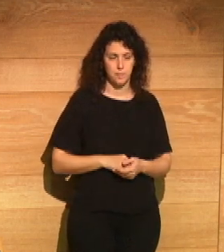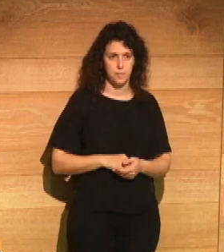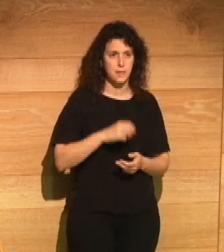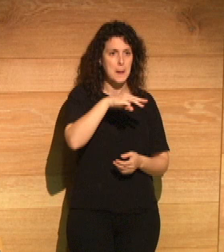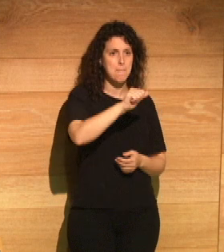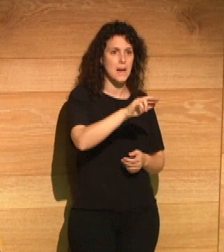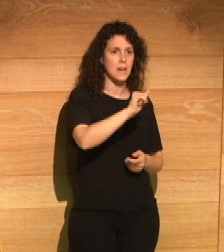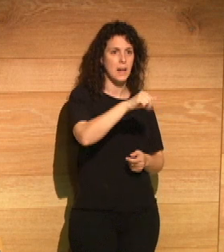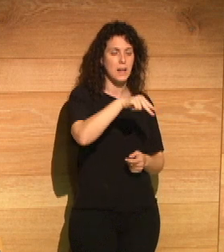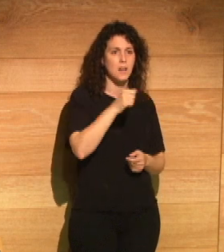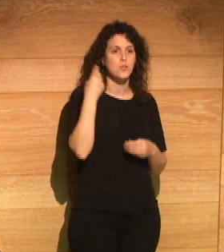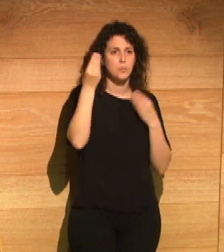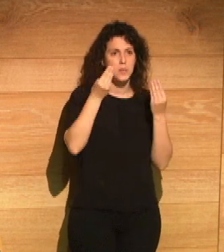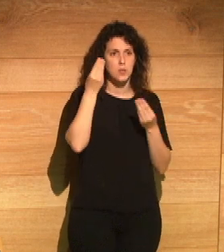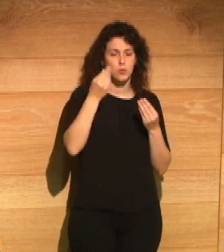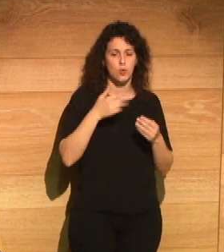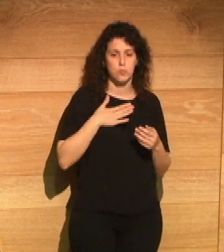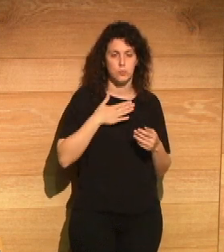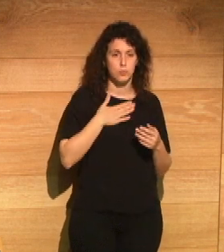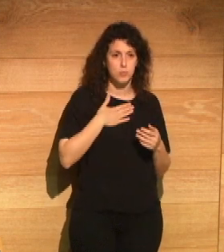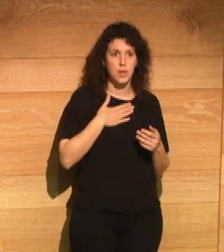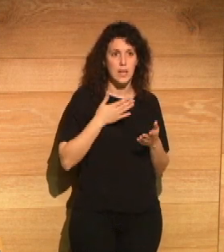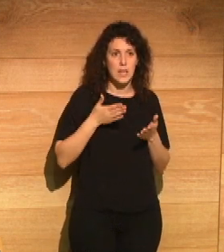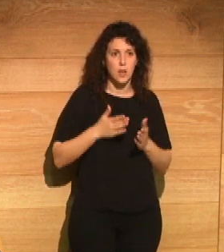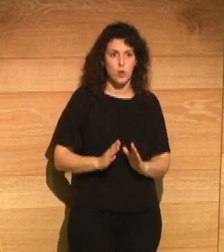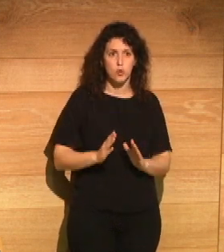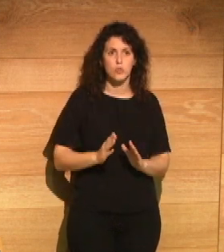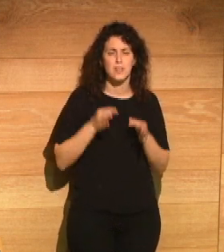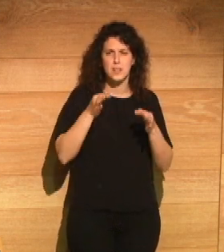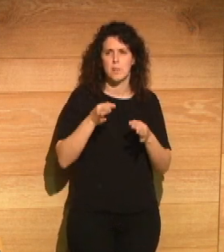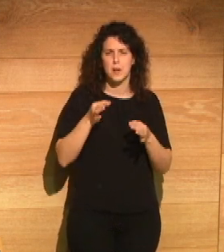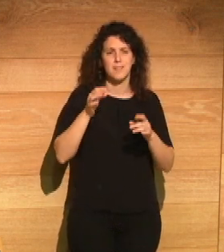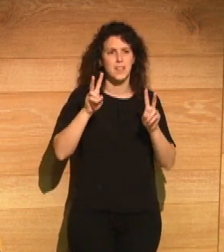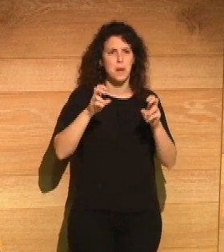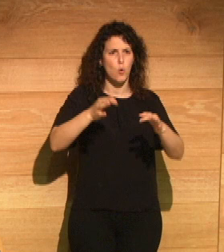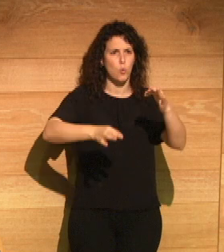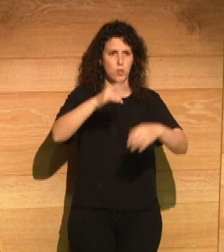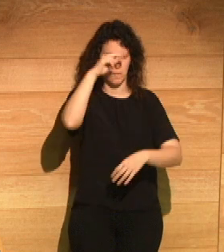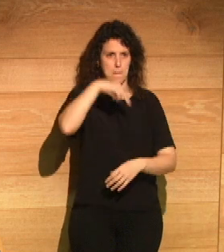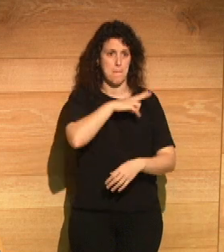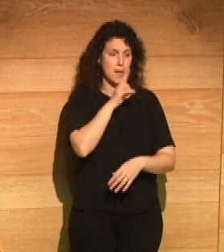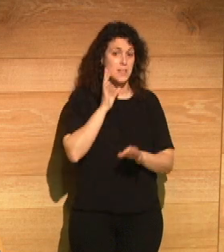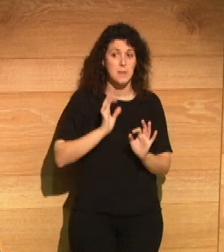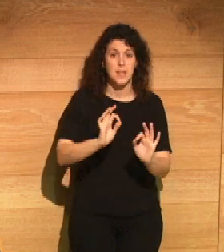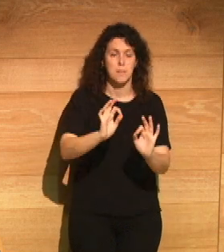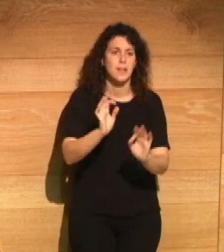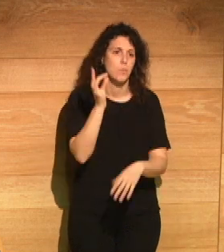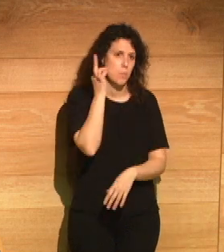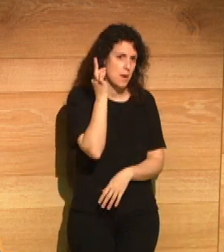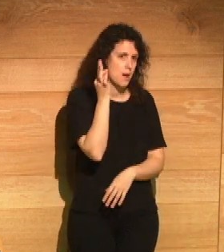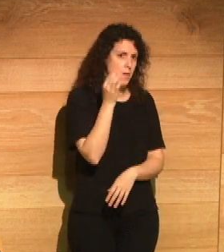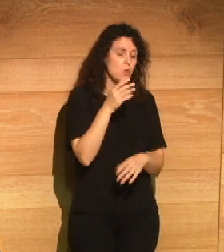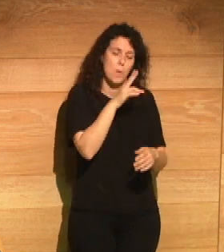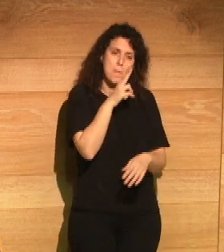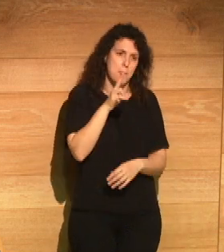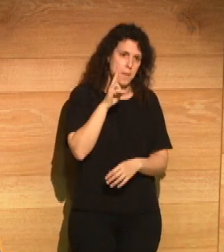Mariana, mira que yo pienso que nosotros, los hijos, juzgamos duramente a nuestros padres y en especial a nuestras madres. Y creo que yo siempre